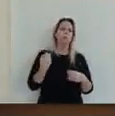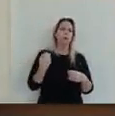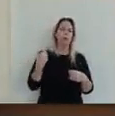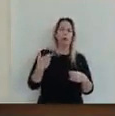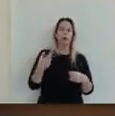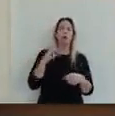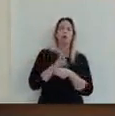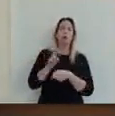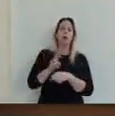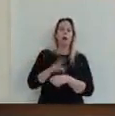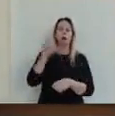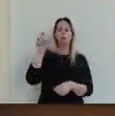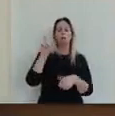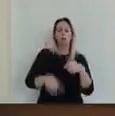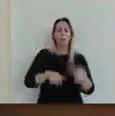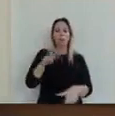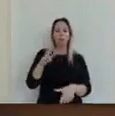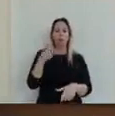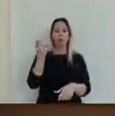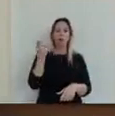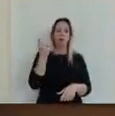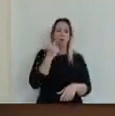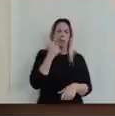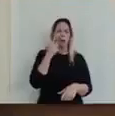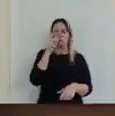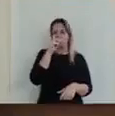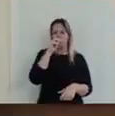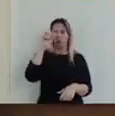todos, en el caso que ocurra un pico.